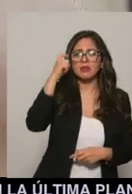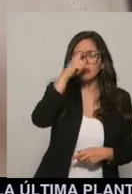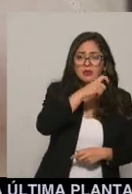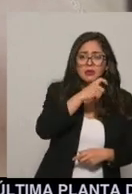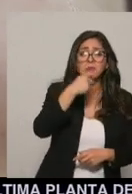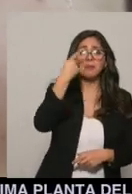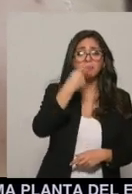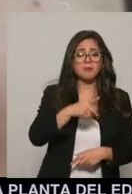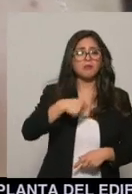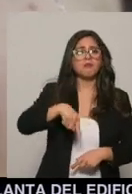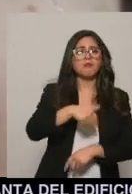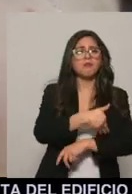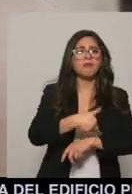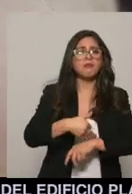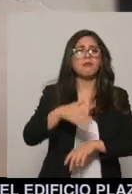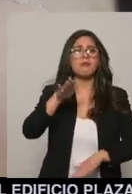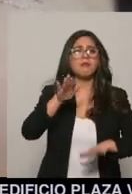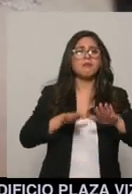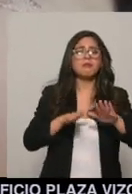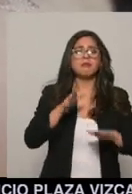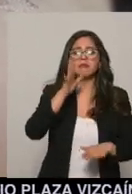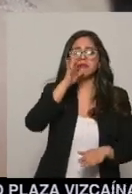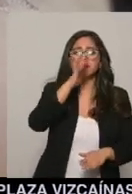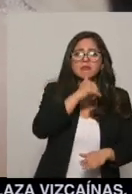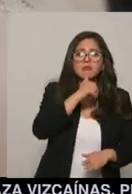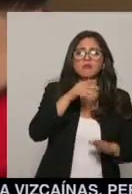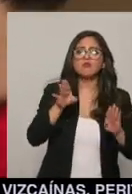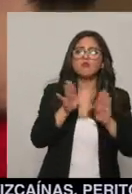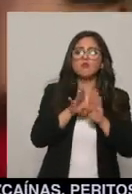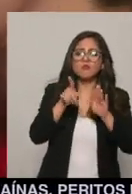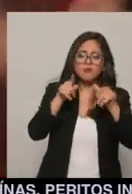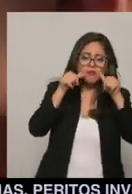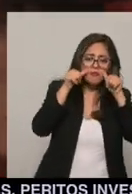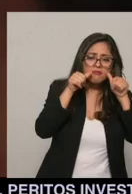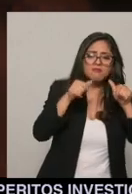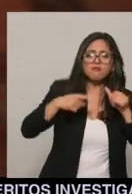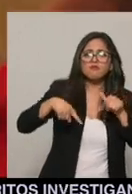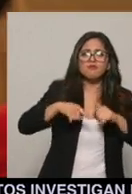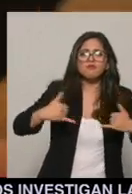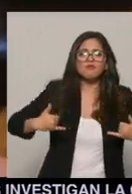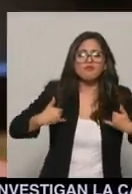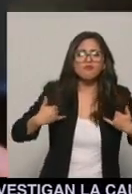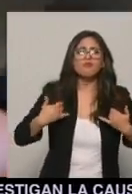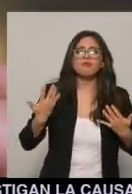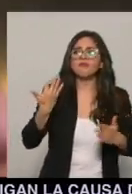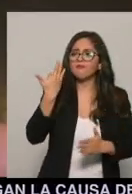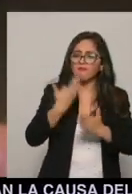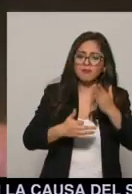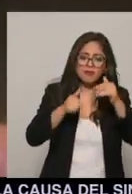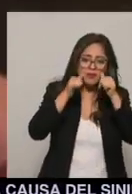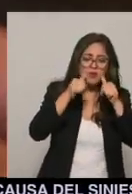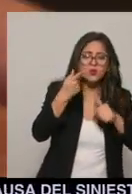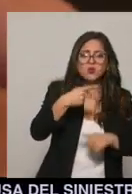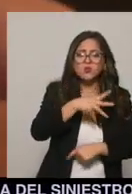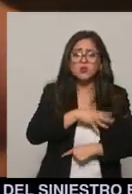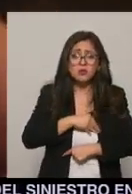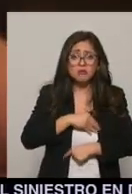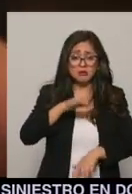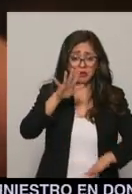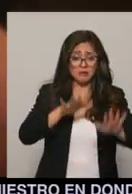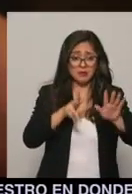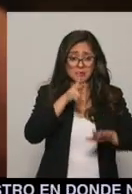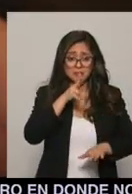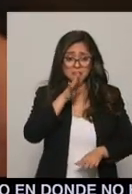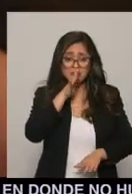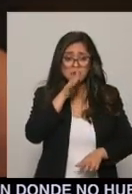Aparentemente la familia no sabe cómo atender a los jóvenes, no sabe cómo atender a sus hijos. Los hijos no confían en sus